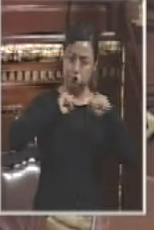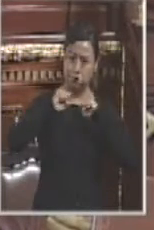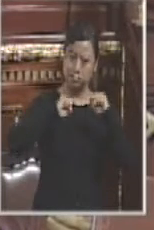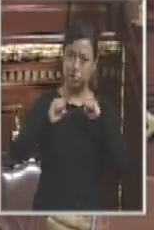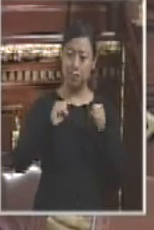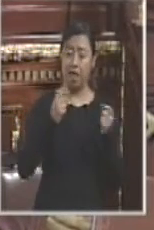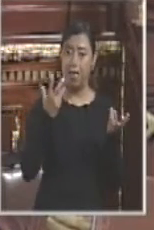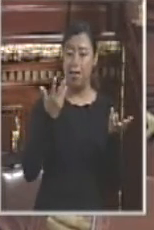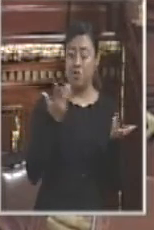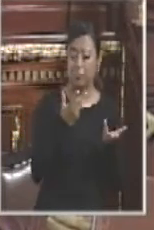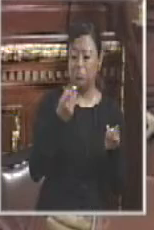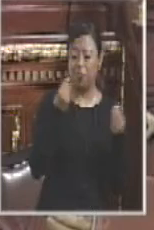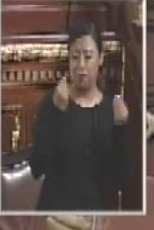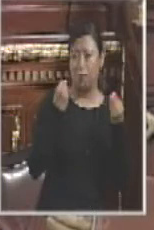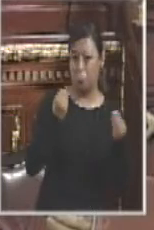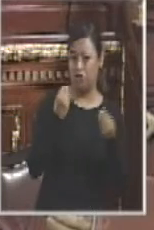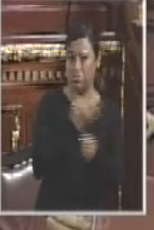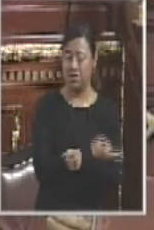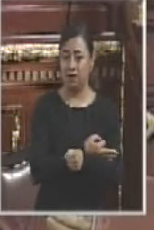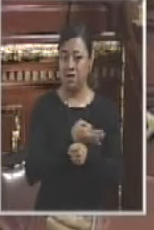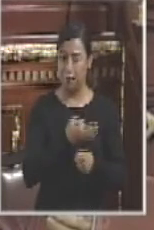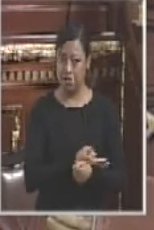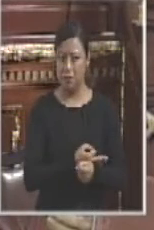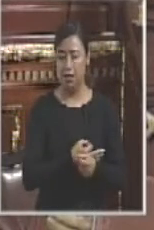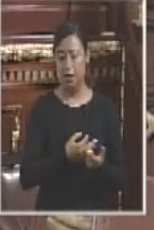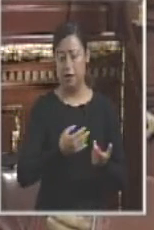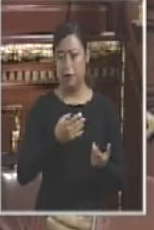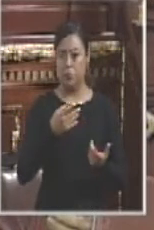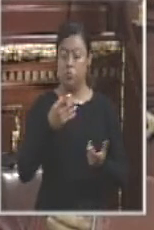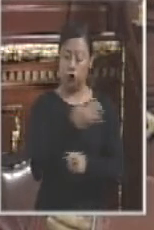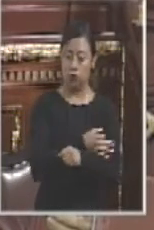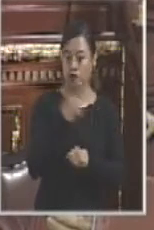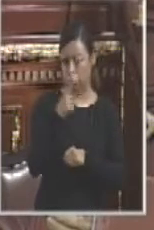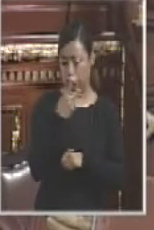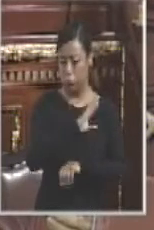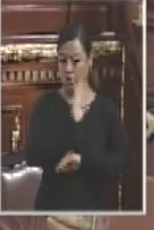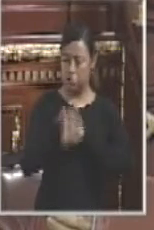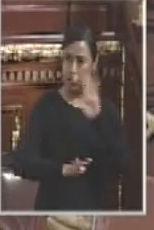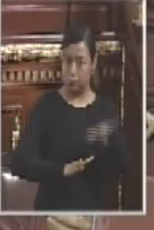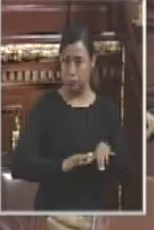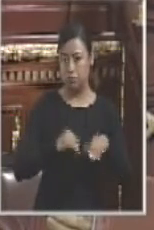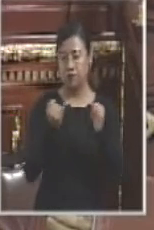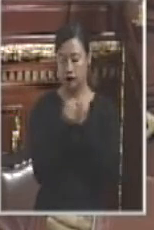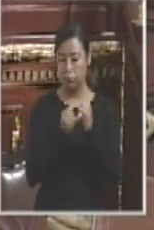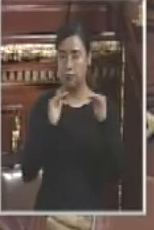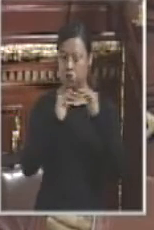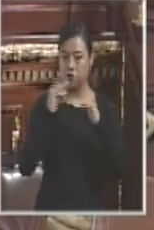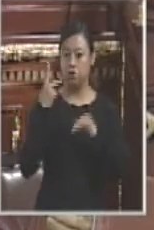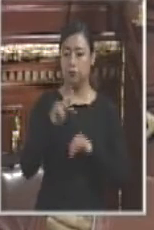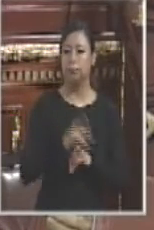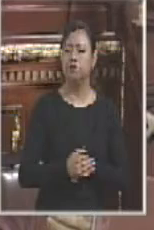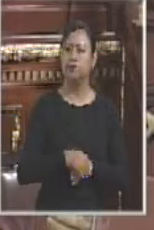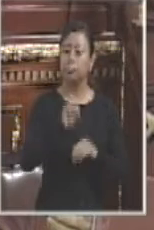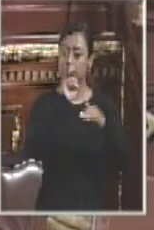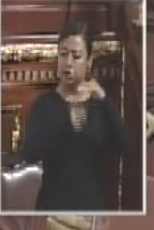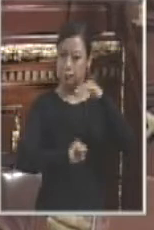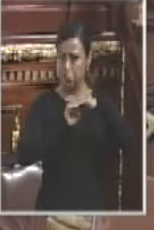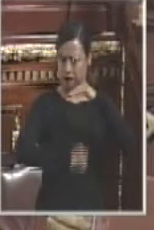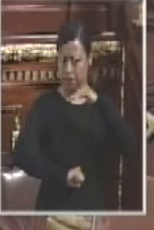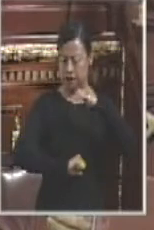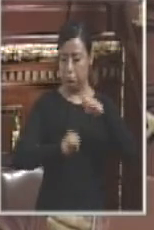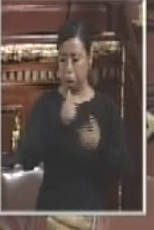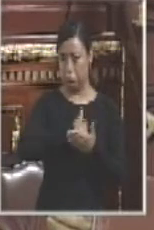familias que perdieron personas cercanas y sus viviendas. En el sur de la Ciudad de México, en